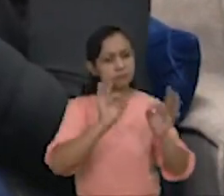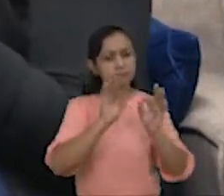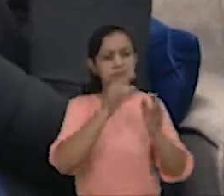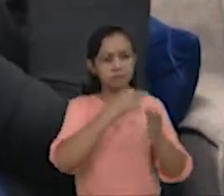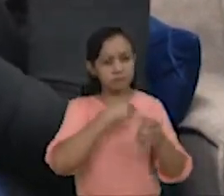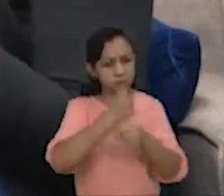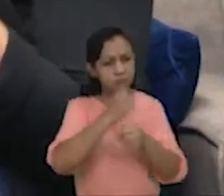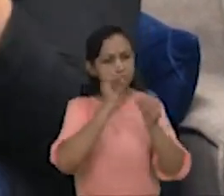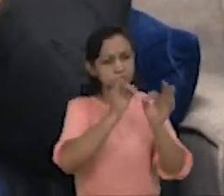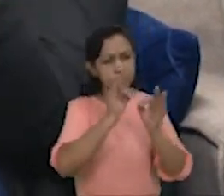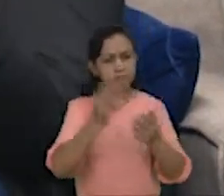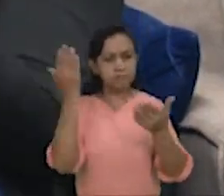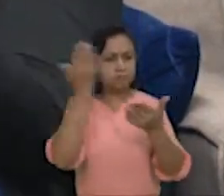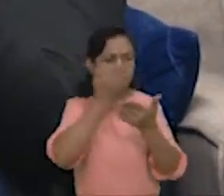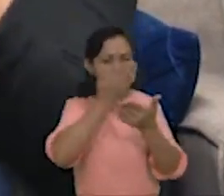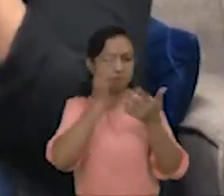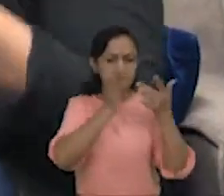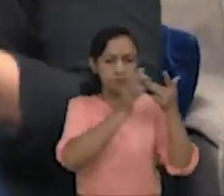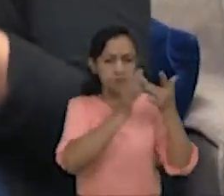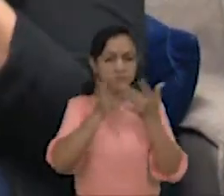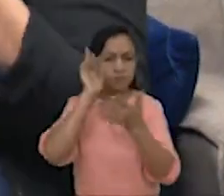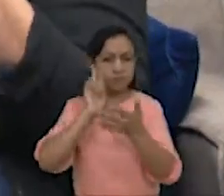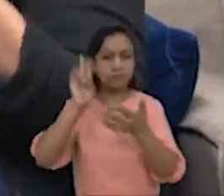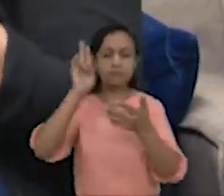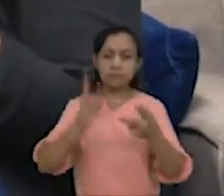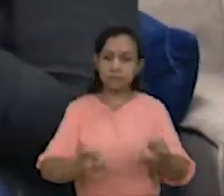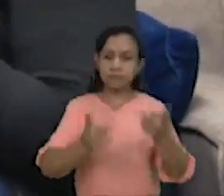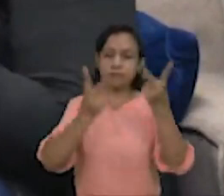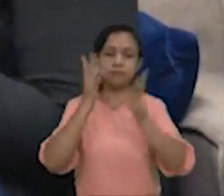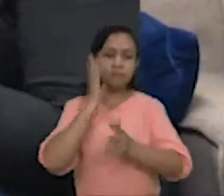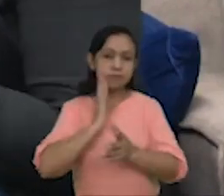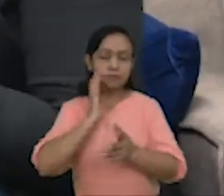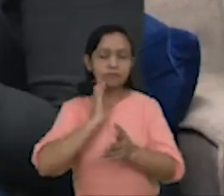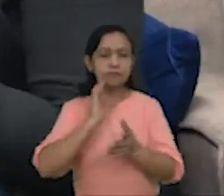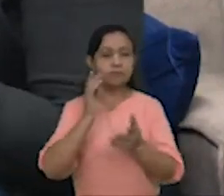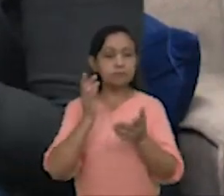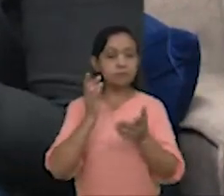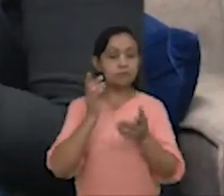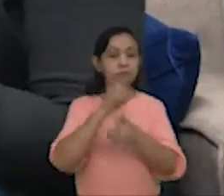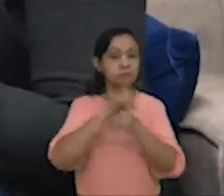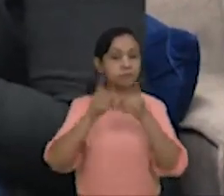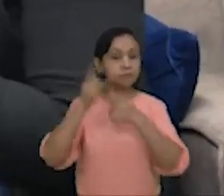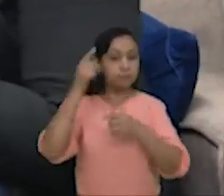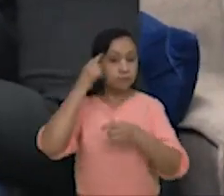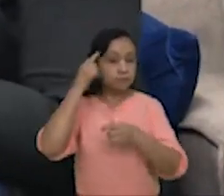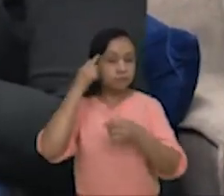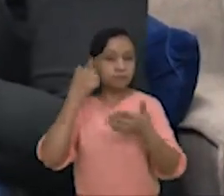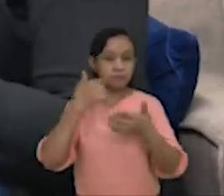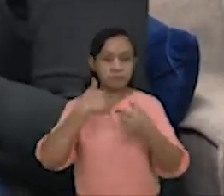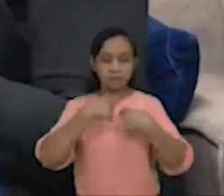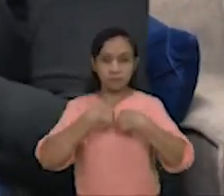formación académica y una expertise en la vida que te dice, bueno, hay que tener sentido común. Y si a mí me parece